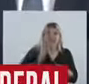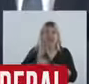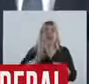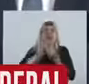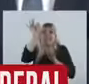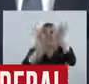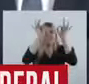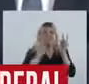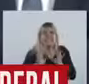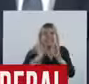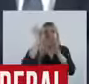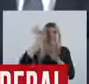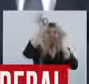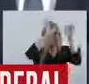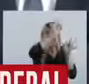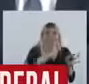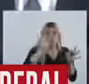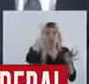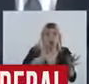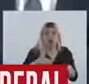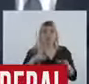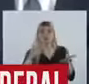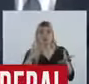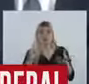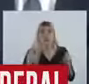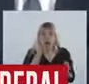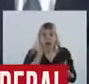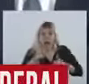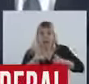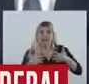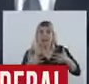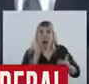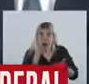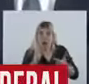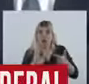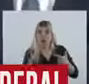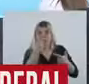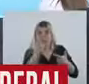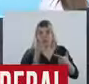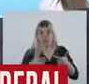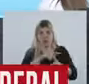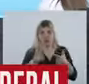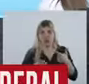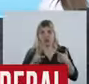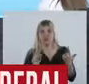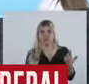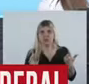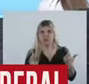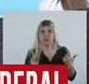faltara lo que necesitara para tener salud y para tener alimentos y para tener